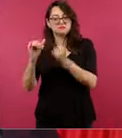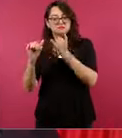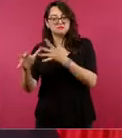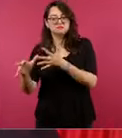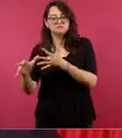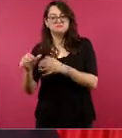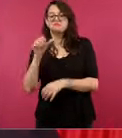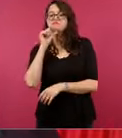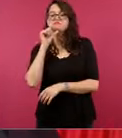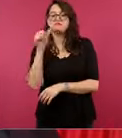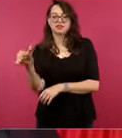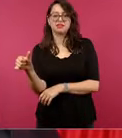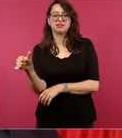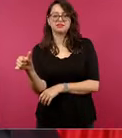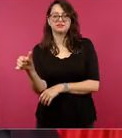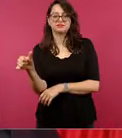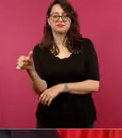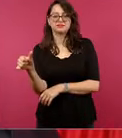con Peña